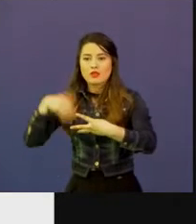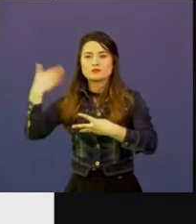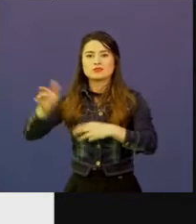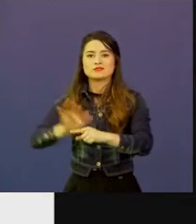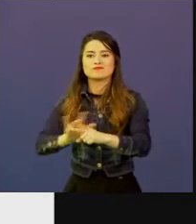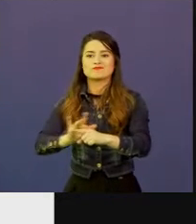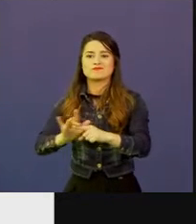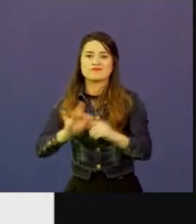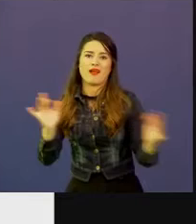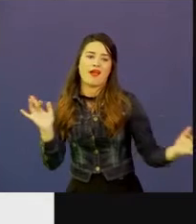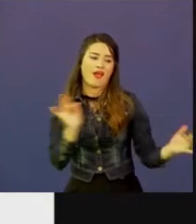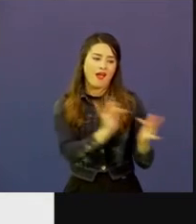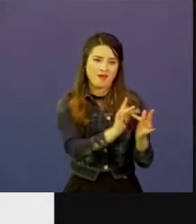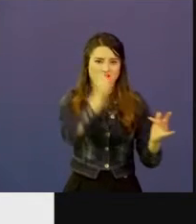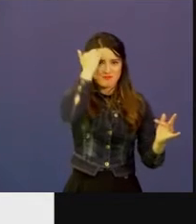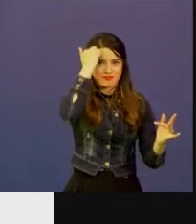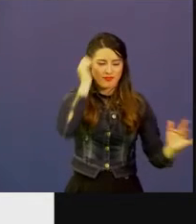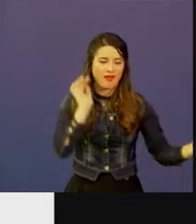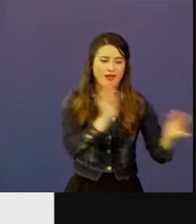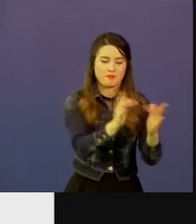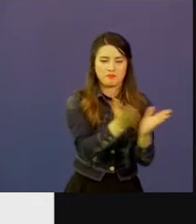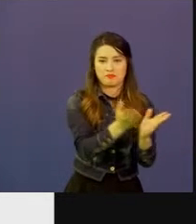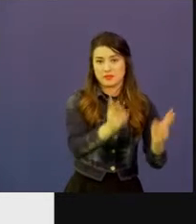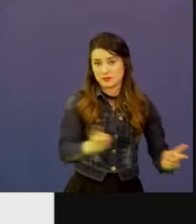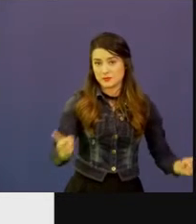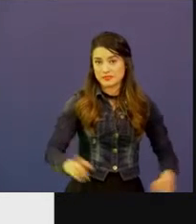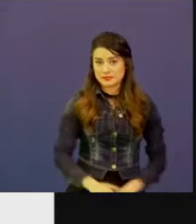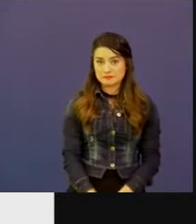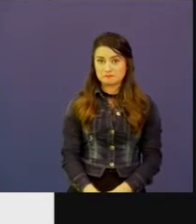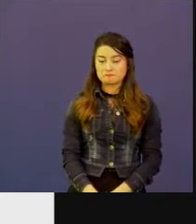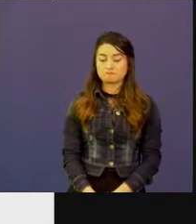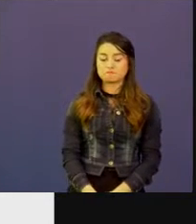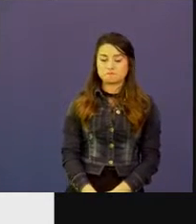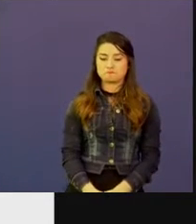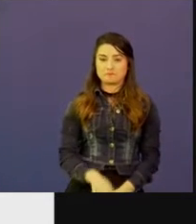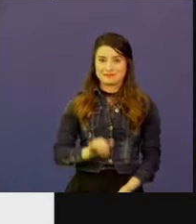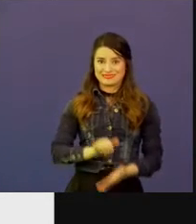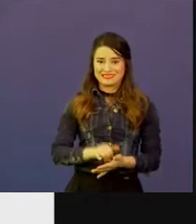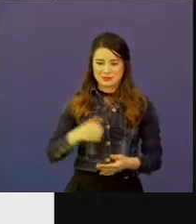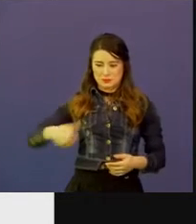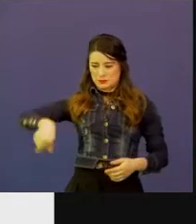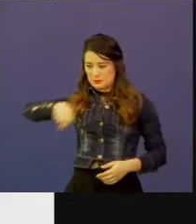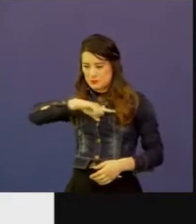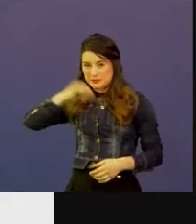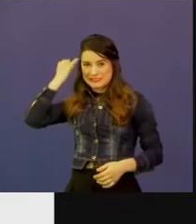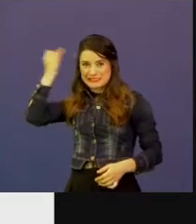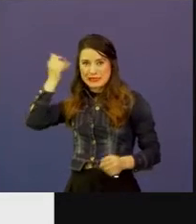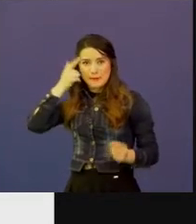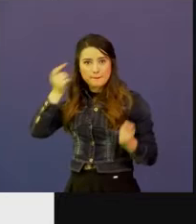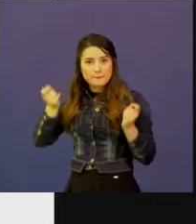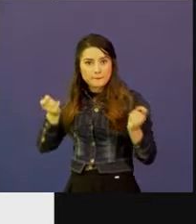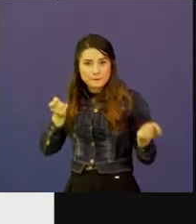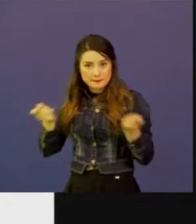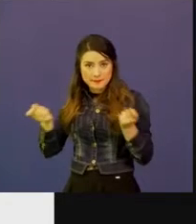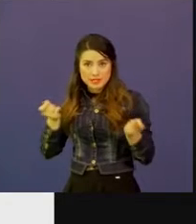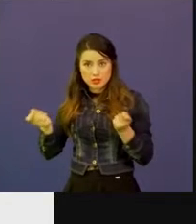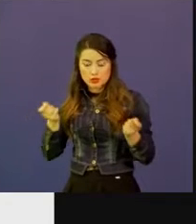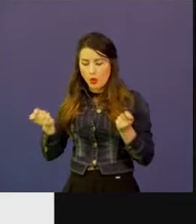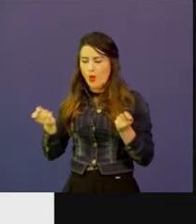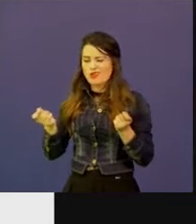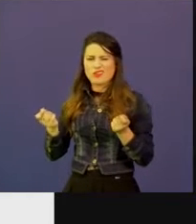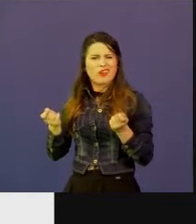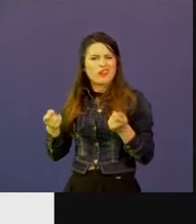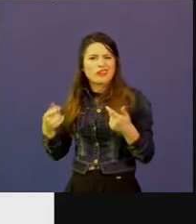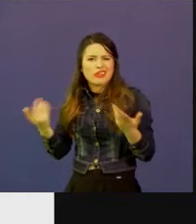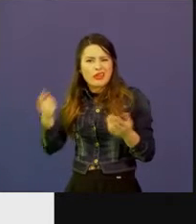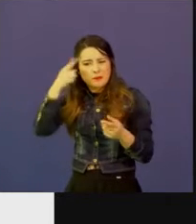que ya trataré de mencionarles rápidamente. En esta metodología básicamente consideramos algunos elementos